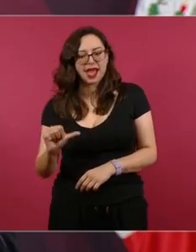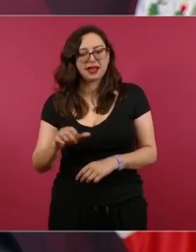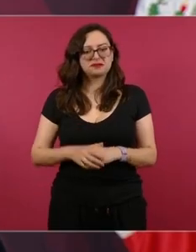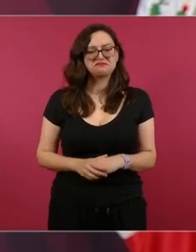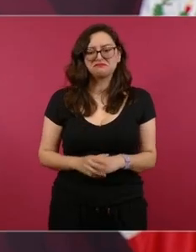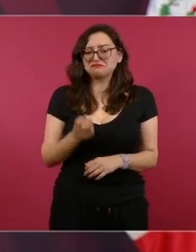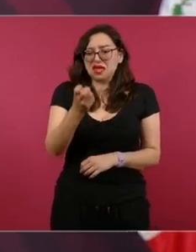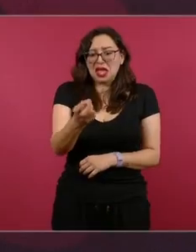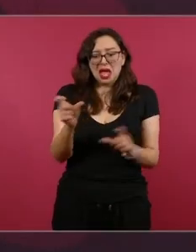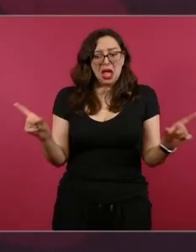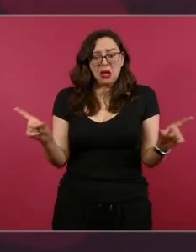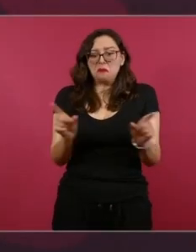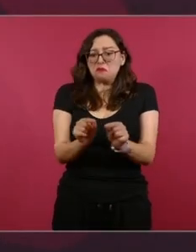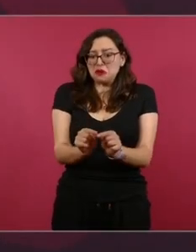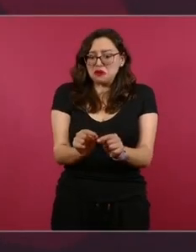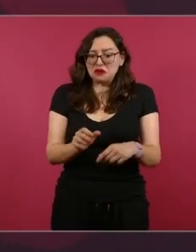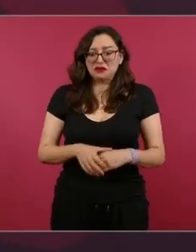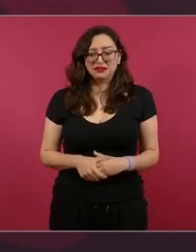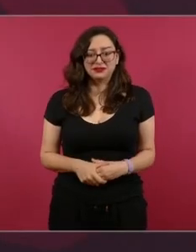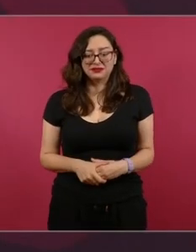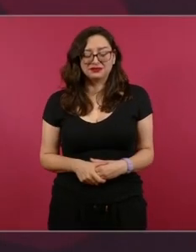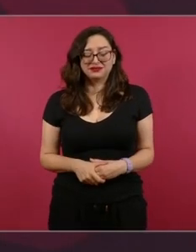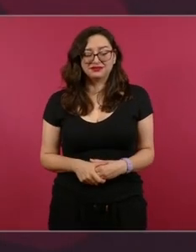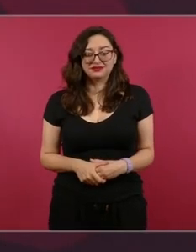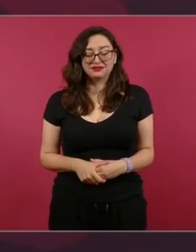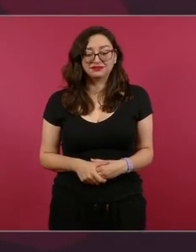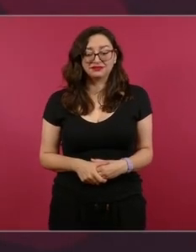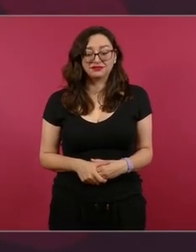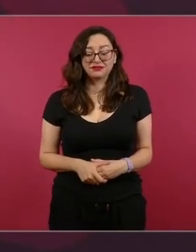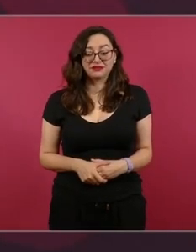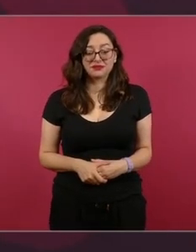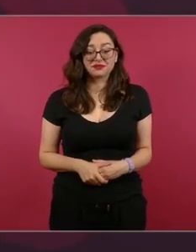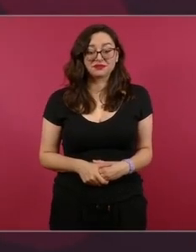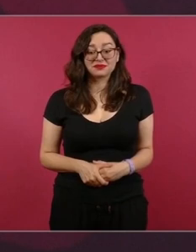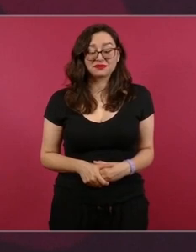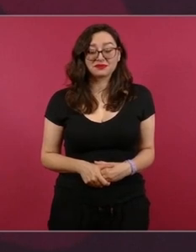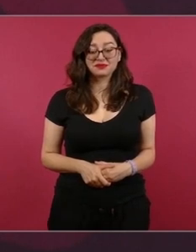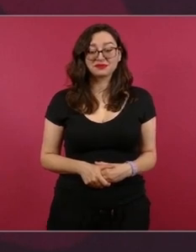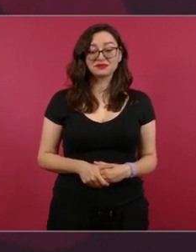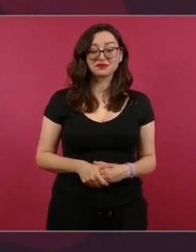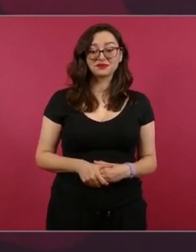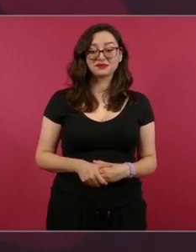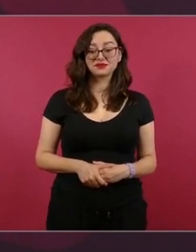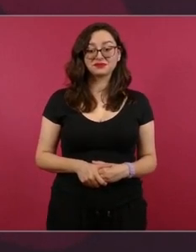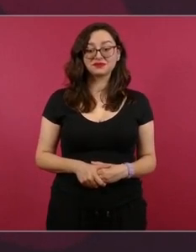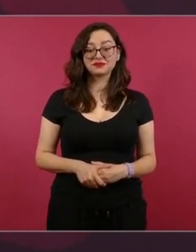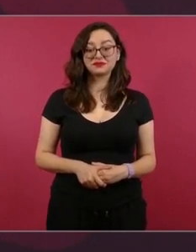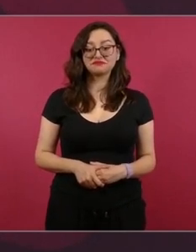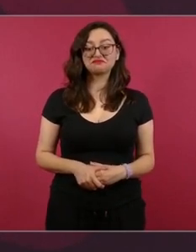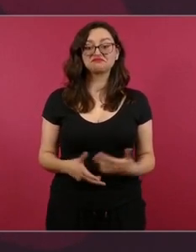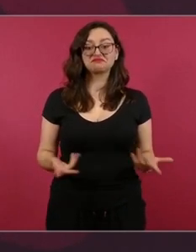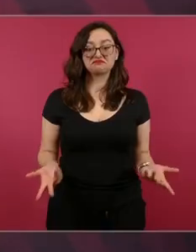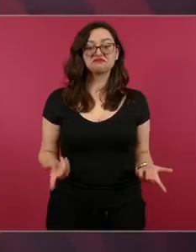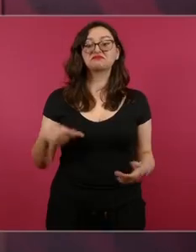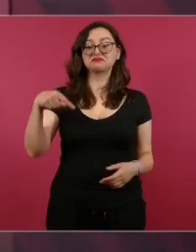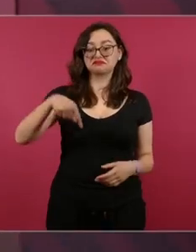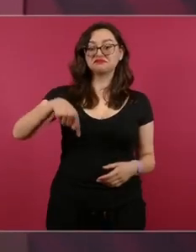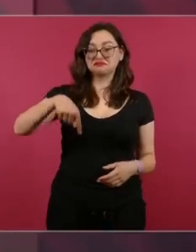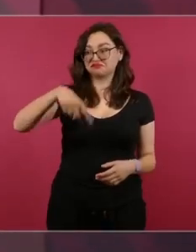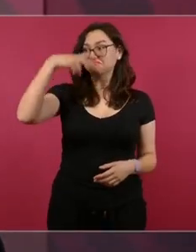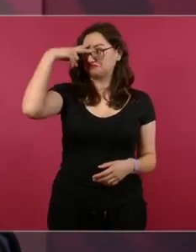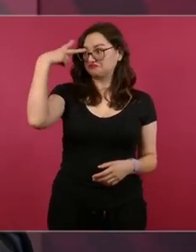Pero digo esto porque lo que está pasando en México, yo